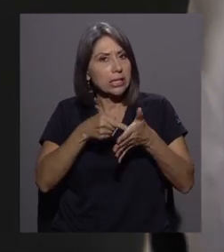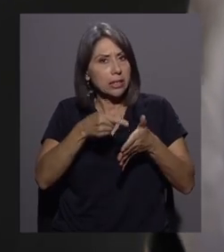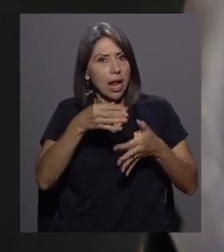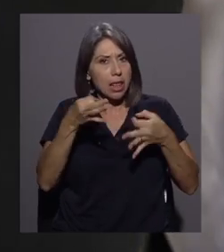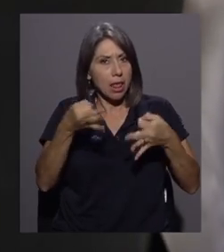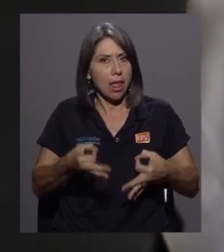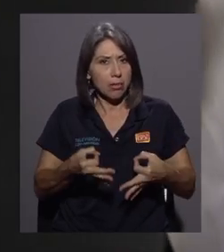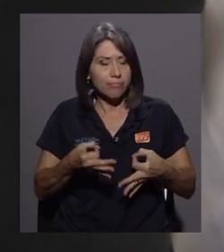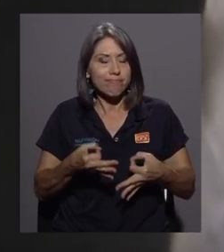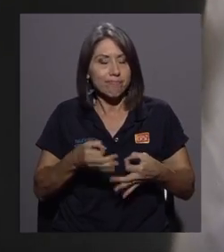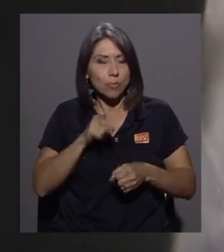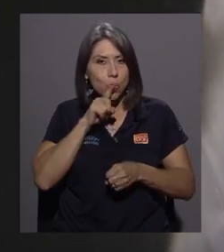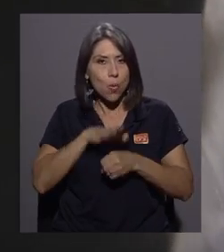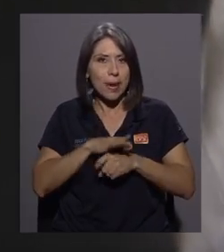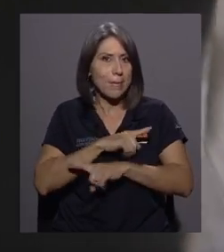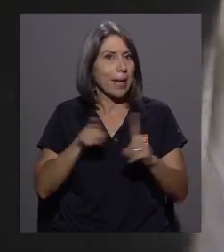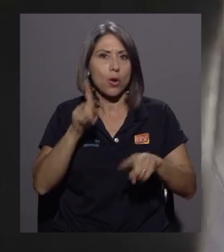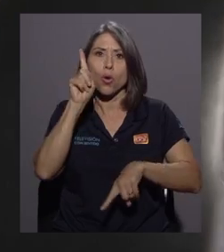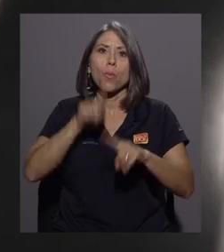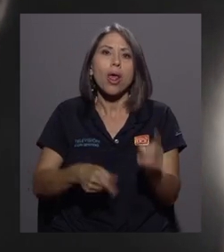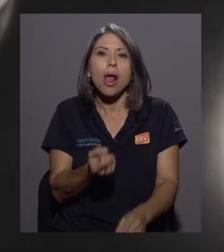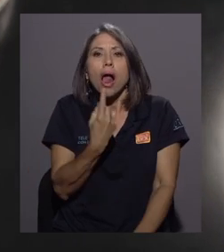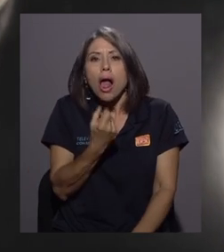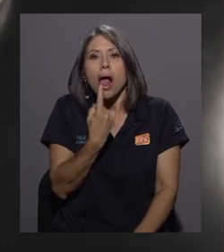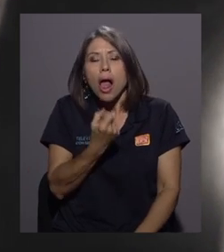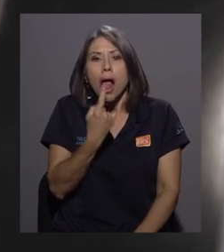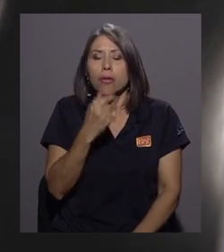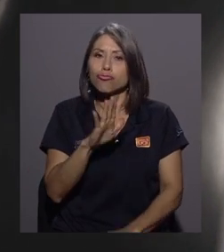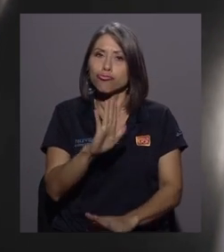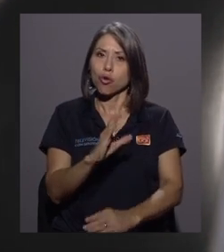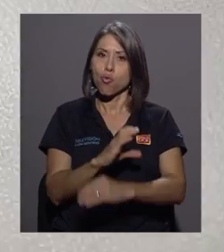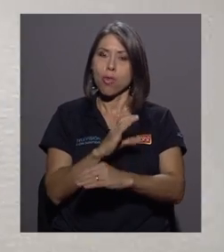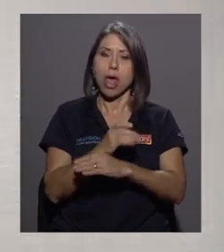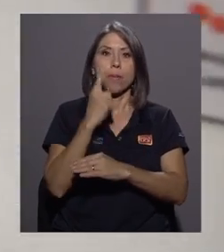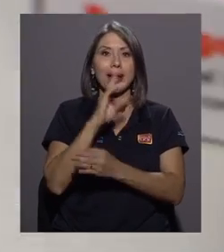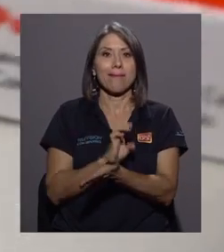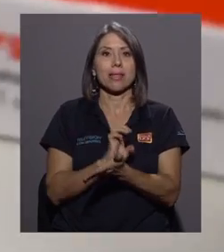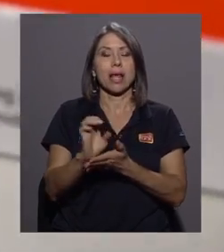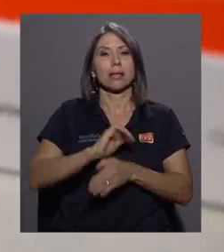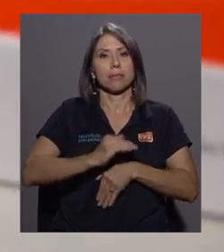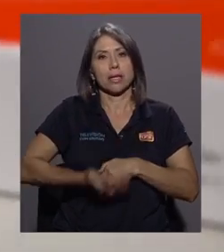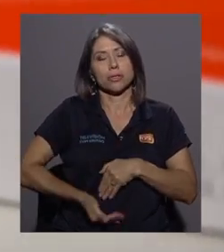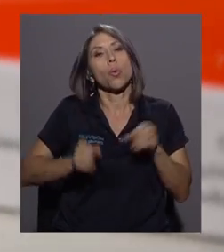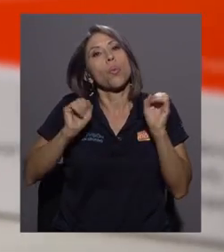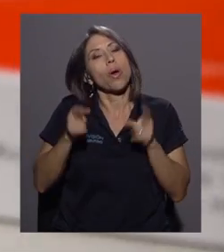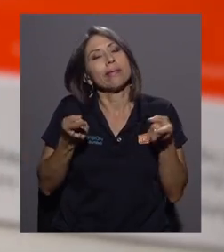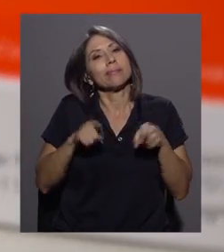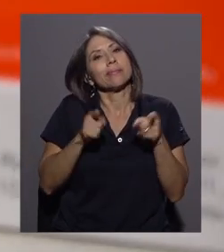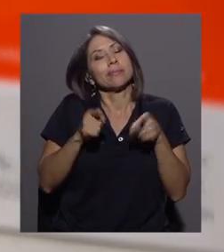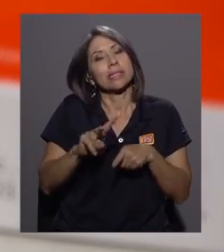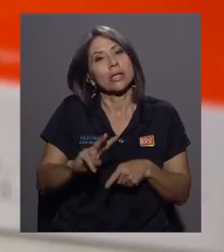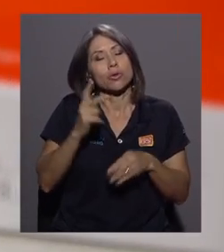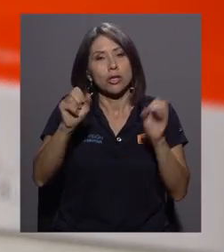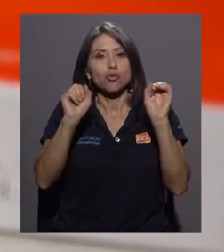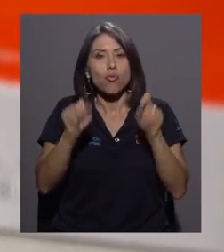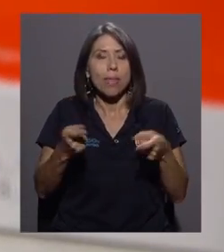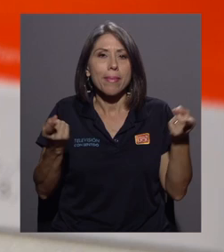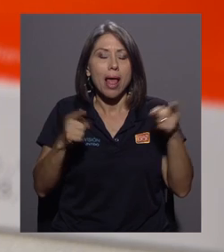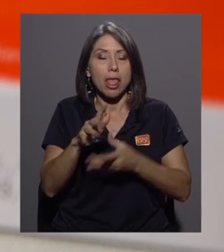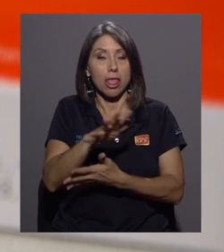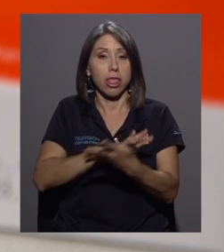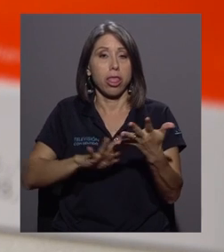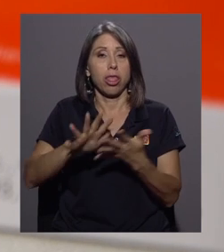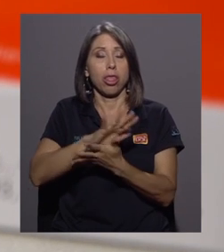no se debe abusar de ella, pues como todo anticonceptivo, posee efectos secundarios y podría llegar a provocar